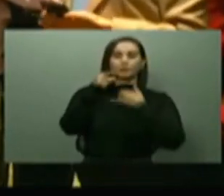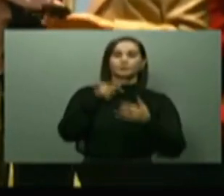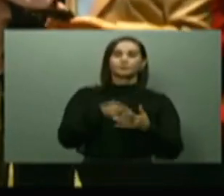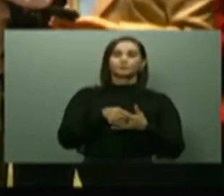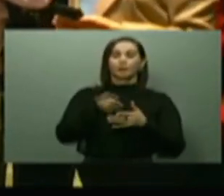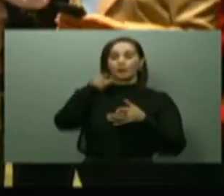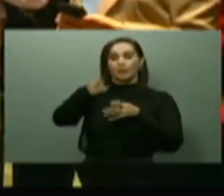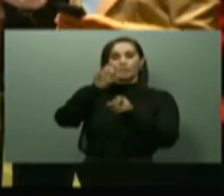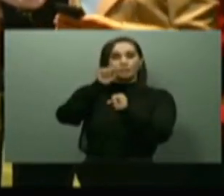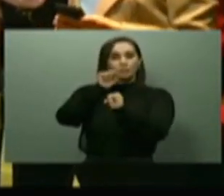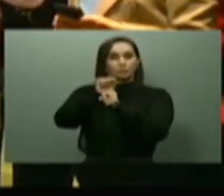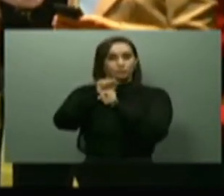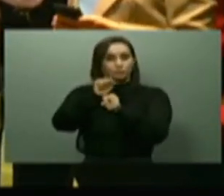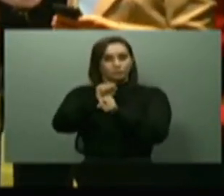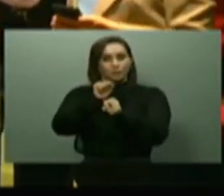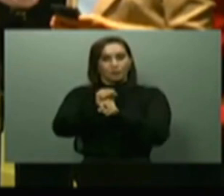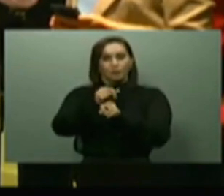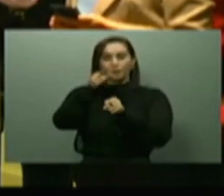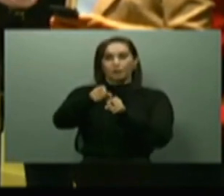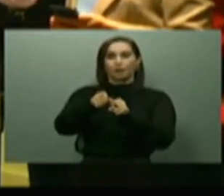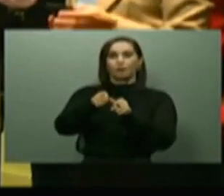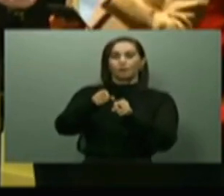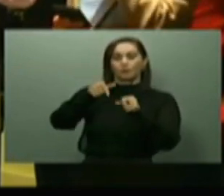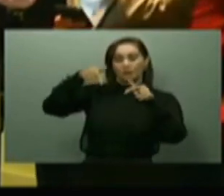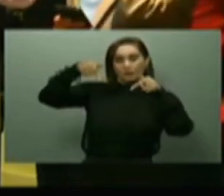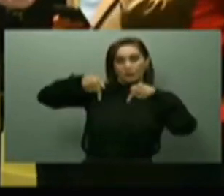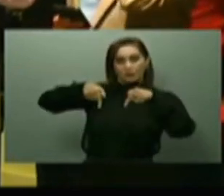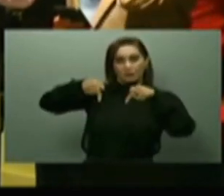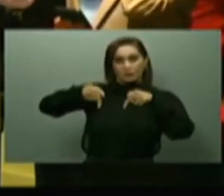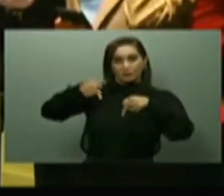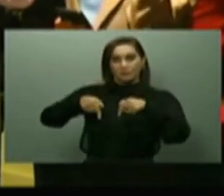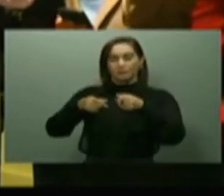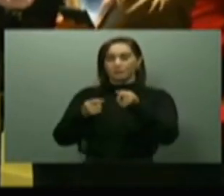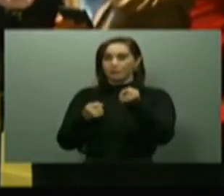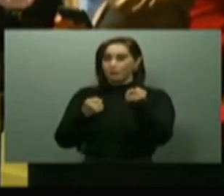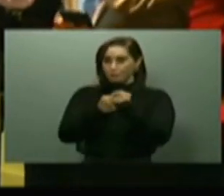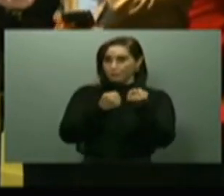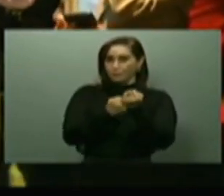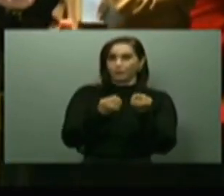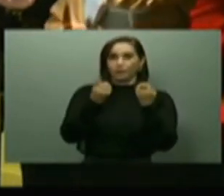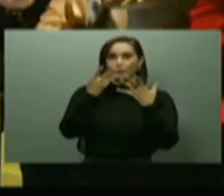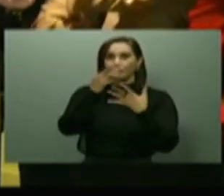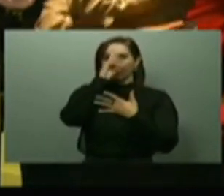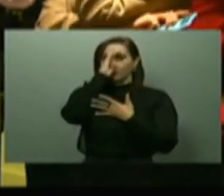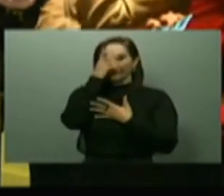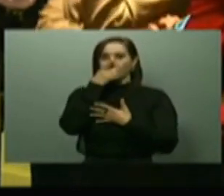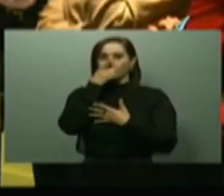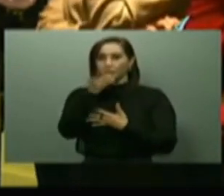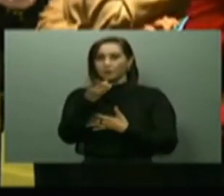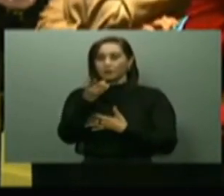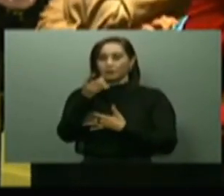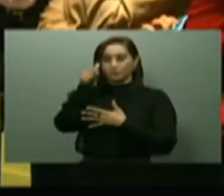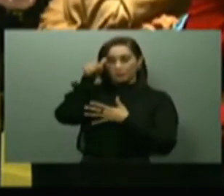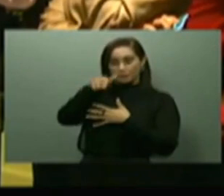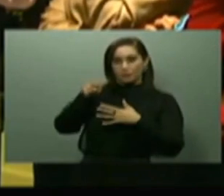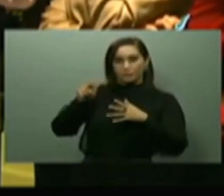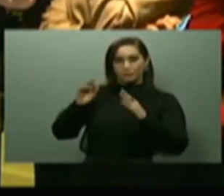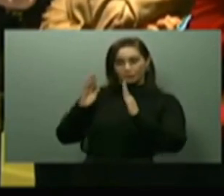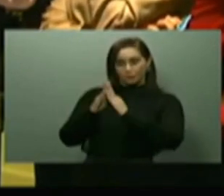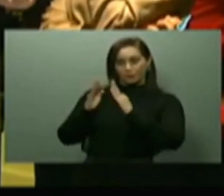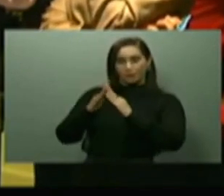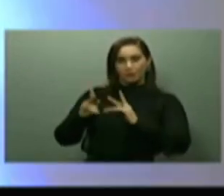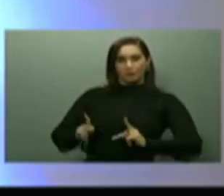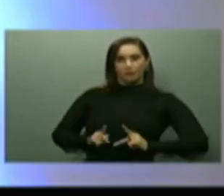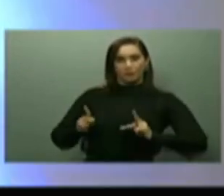este trabajo que han conseguido los dominicanos que tanto aportan al país con relación a una vivienda allá en nuestro